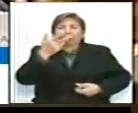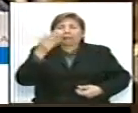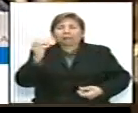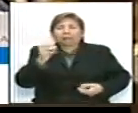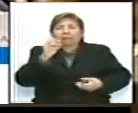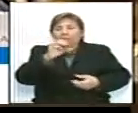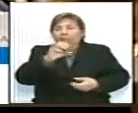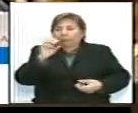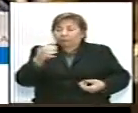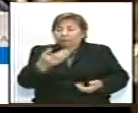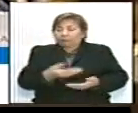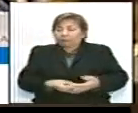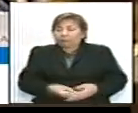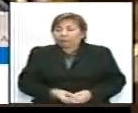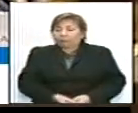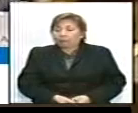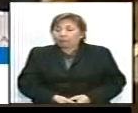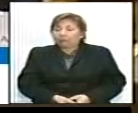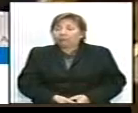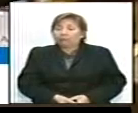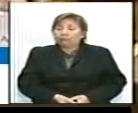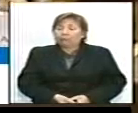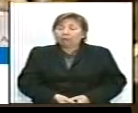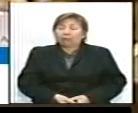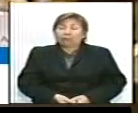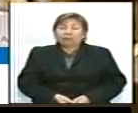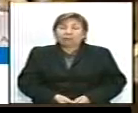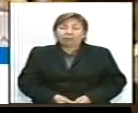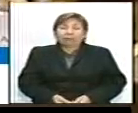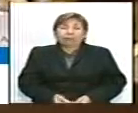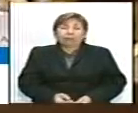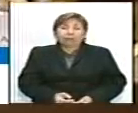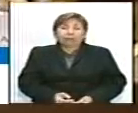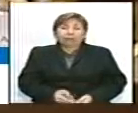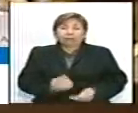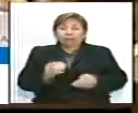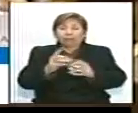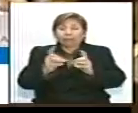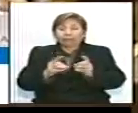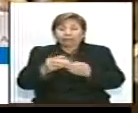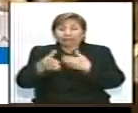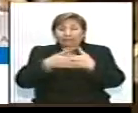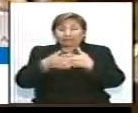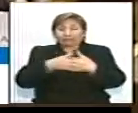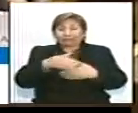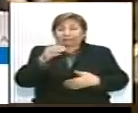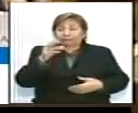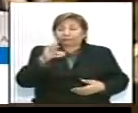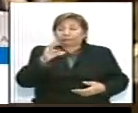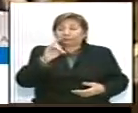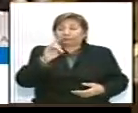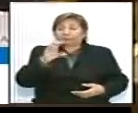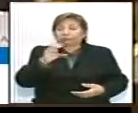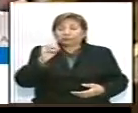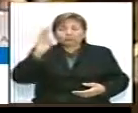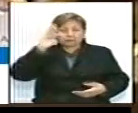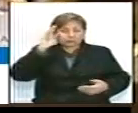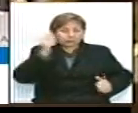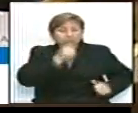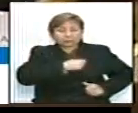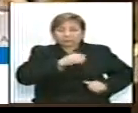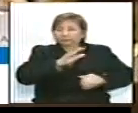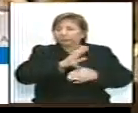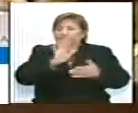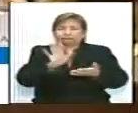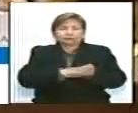poblados, señor Contralor, ¿no? Y el distrito que está más cerca, que es Huáncano, que tenía una comisaría, ya no la tiene.